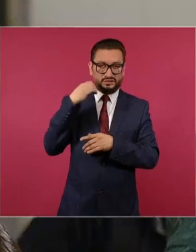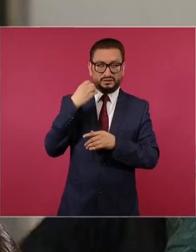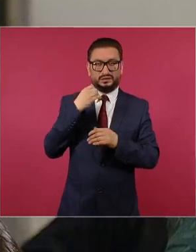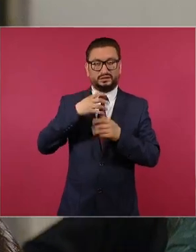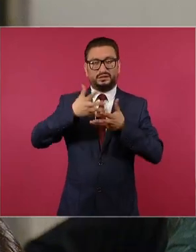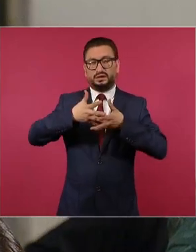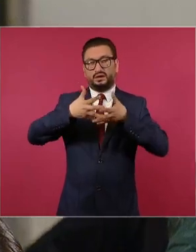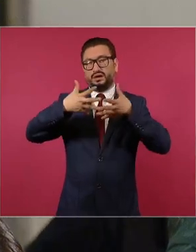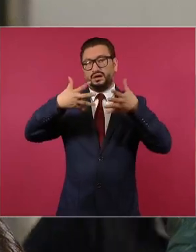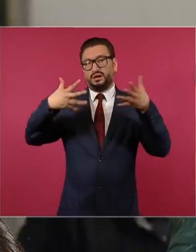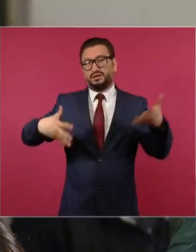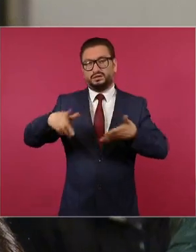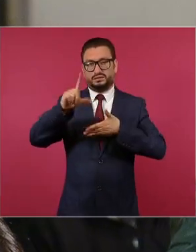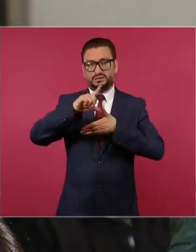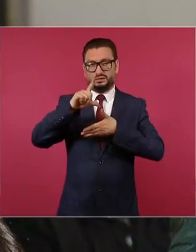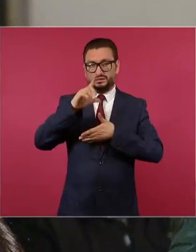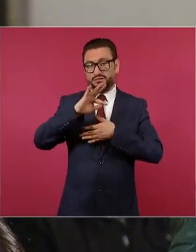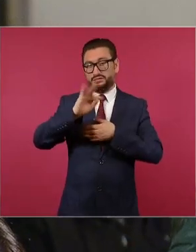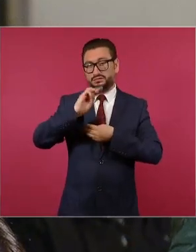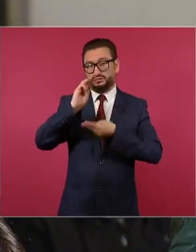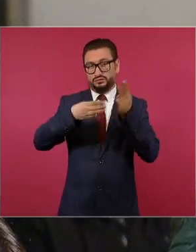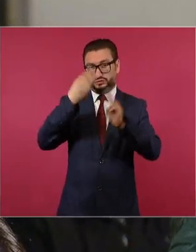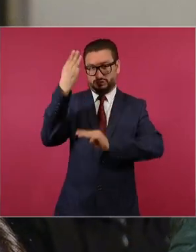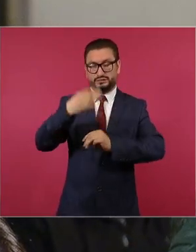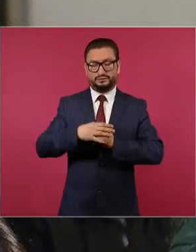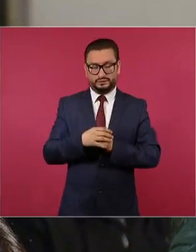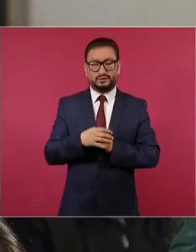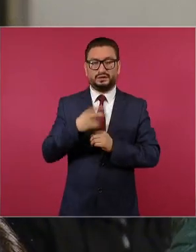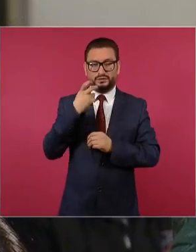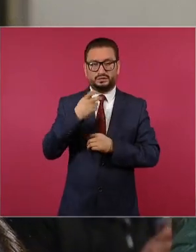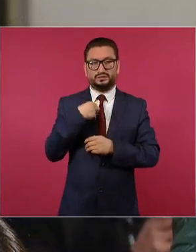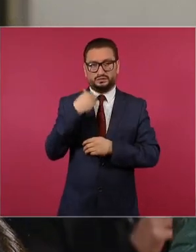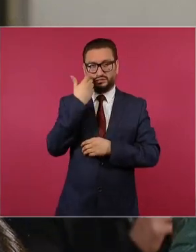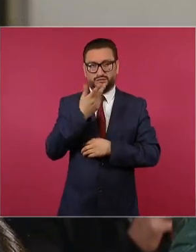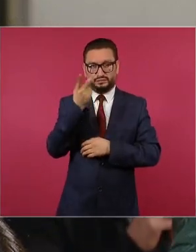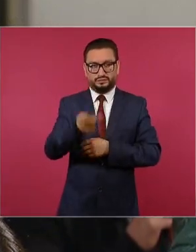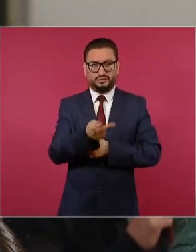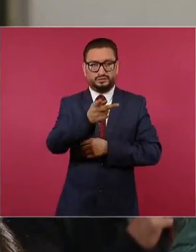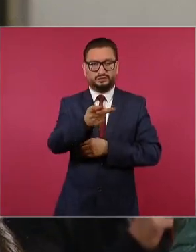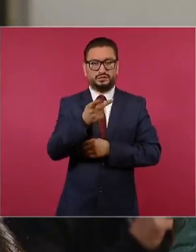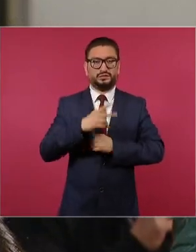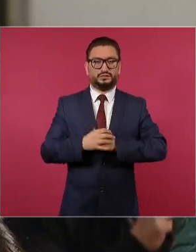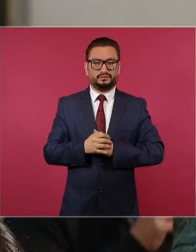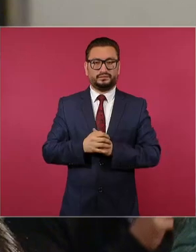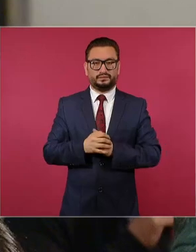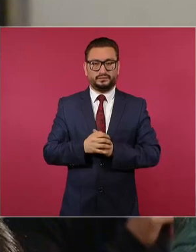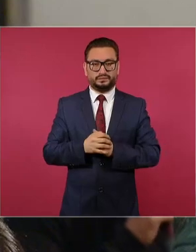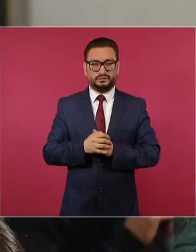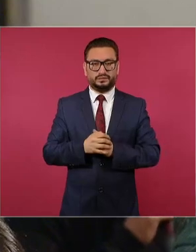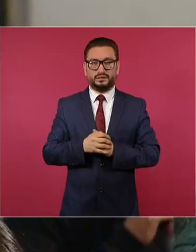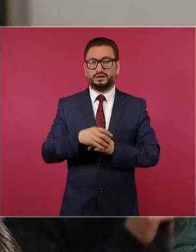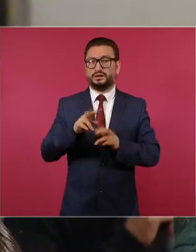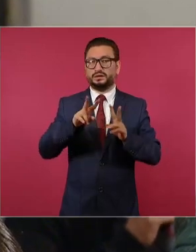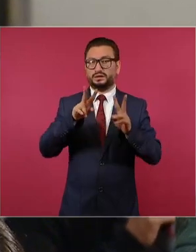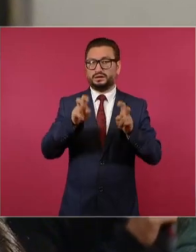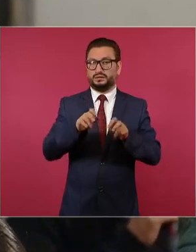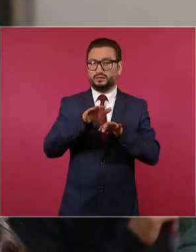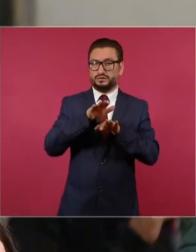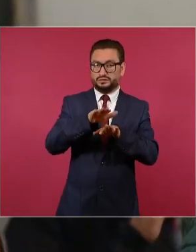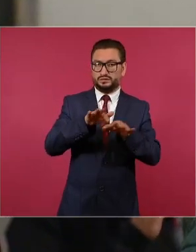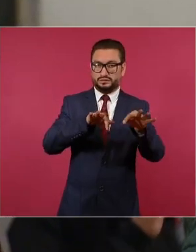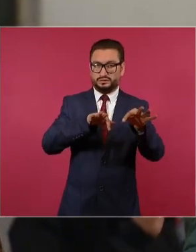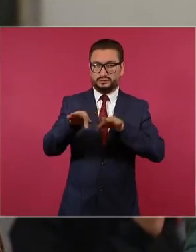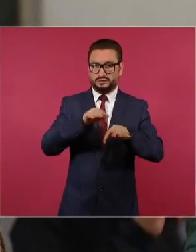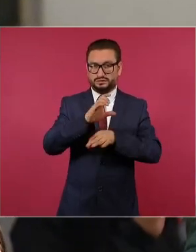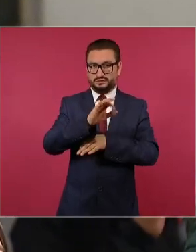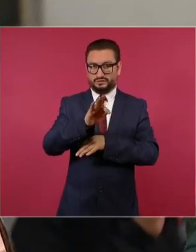folclórica tal vez de América Latina y del mundo. Pero bueno, mi pregunta, señor presidente, Es en torno a los trabajadores de Comisión